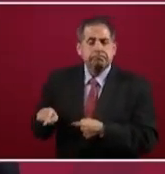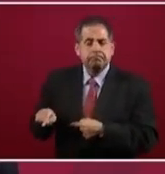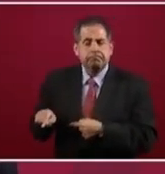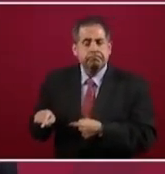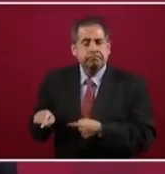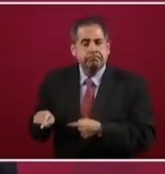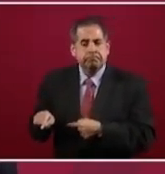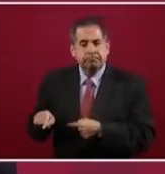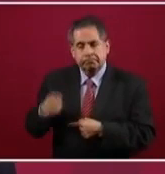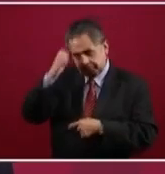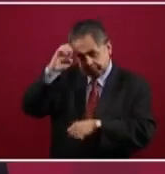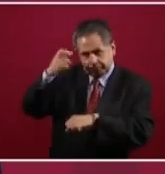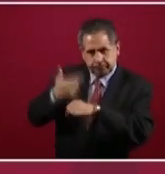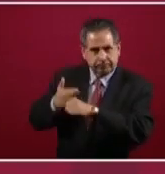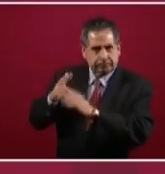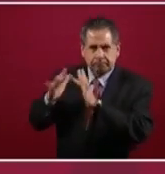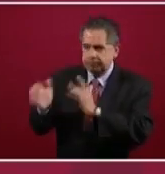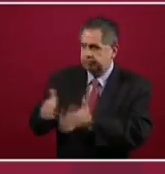de los extranjeros,